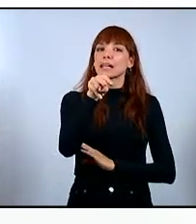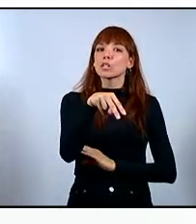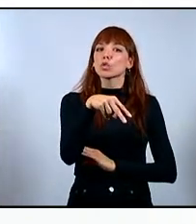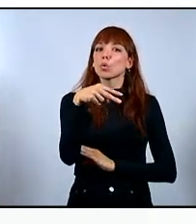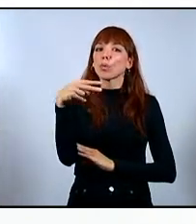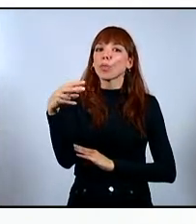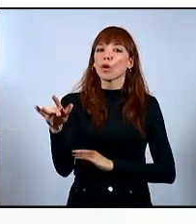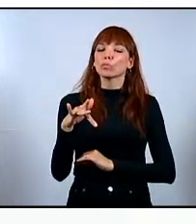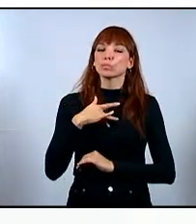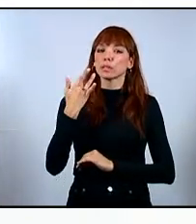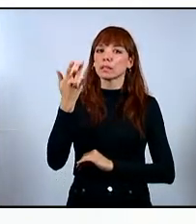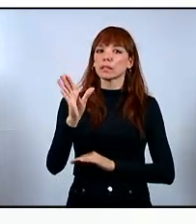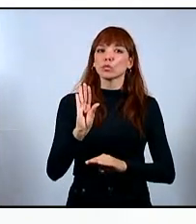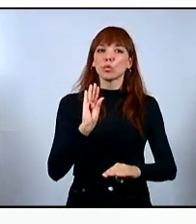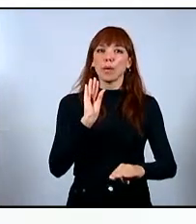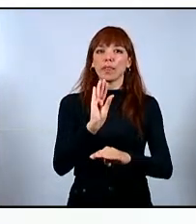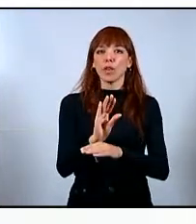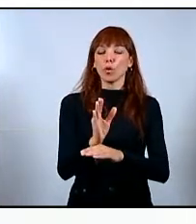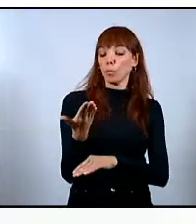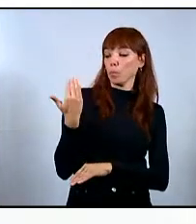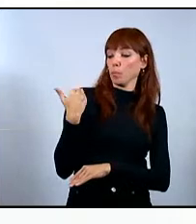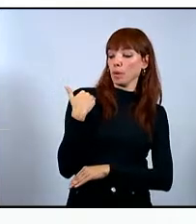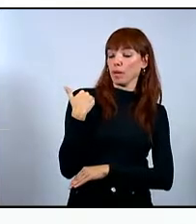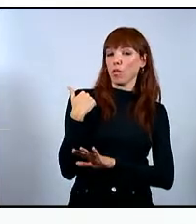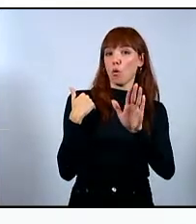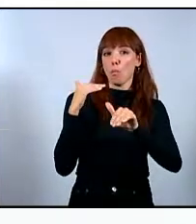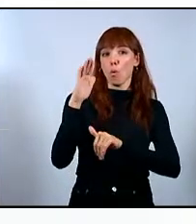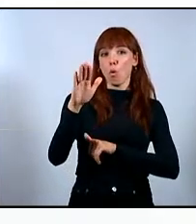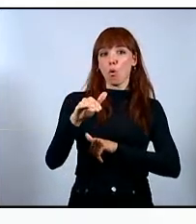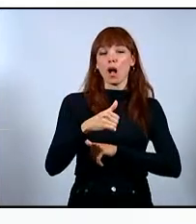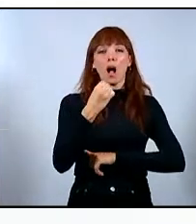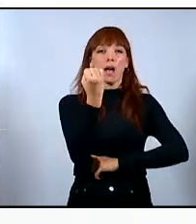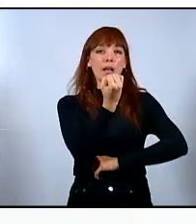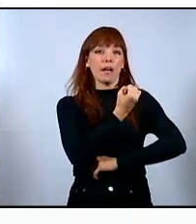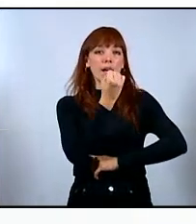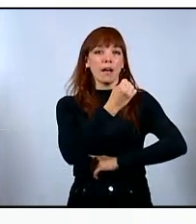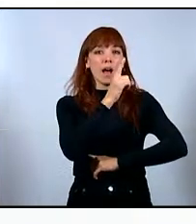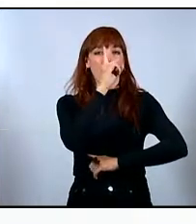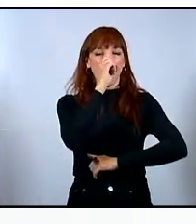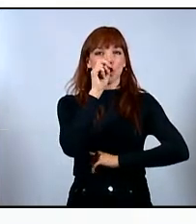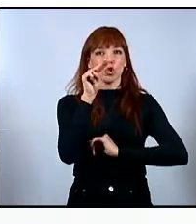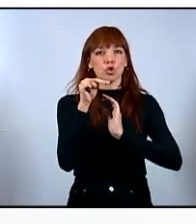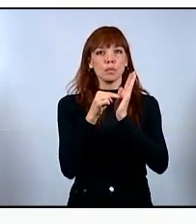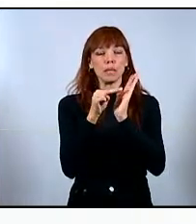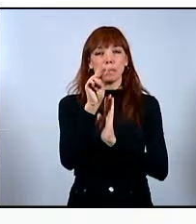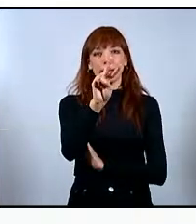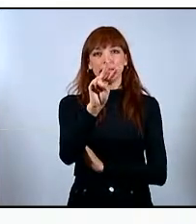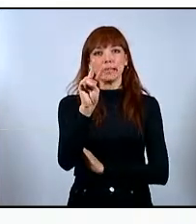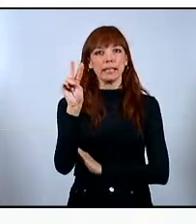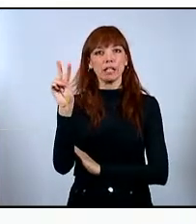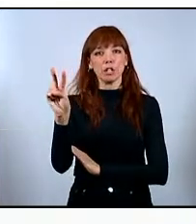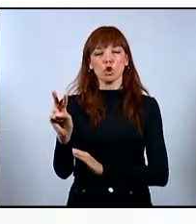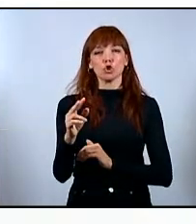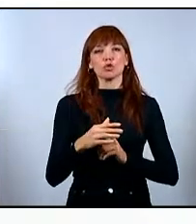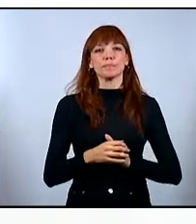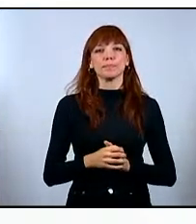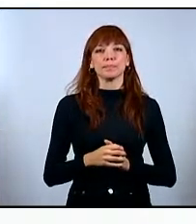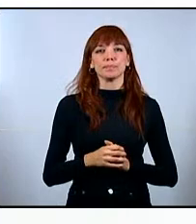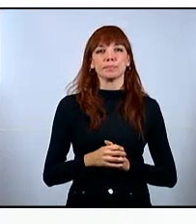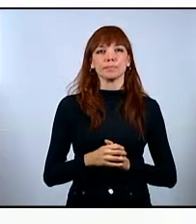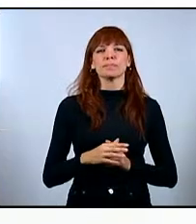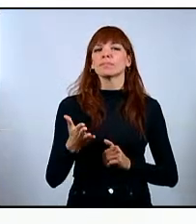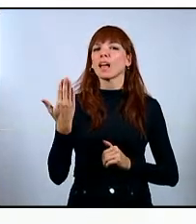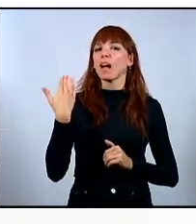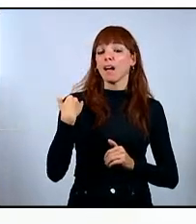concesión de subvenciones que se había convocado en diciembre del año 2022. La realidad que nos encontramos es que estaban